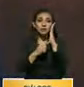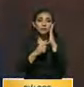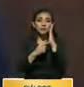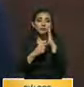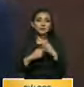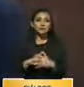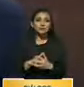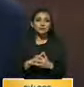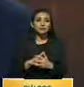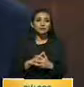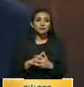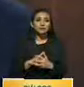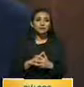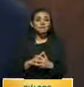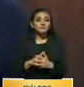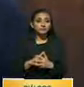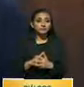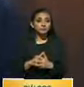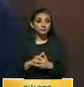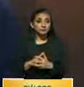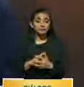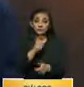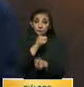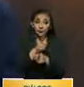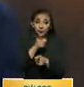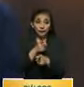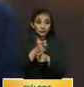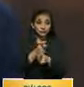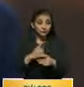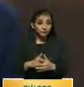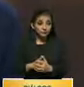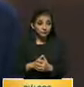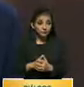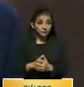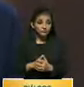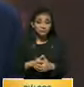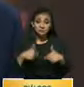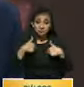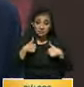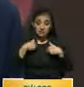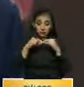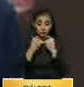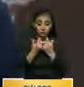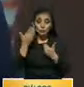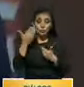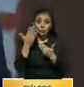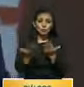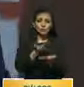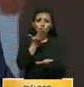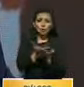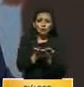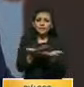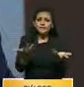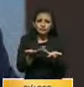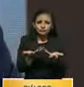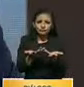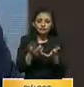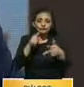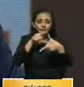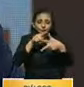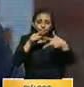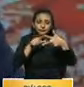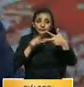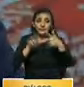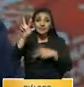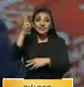realmente que le meten la mano al bolsillo ecuatorianos. Por lo tanto, Unión Ecuatoriana propone fundamentalmente